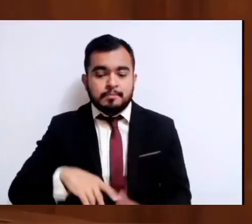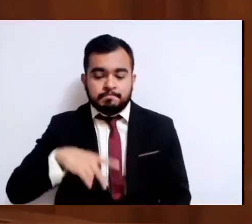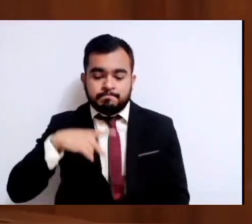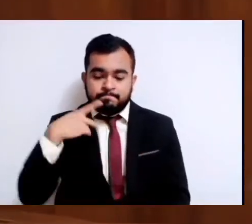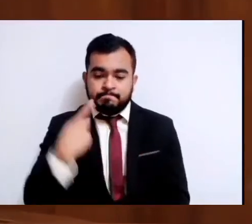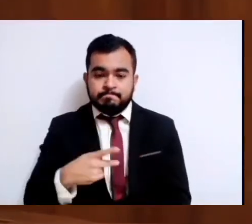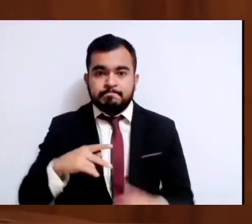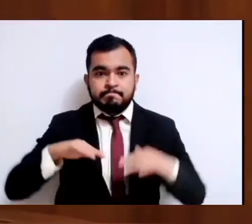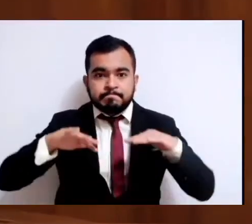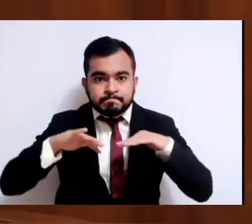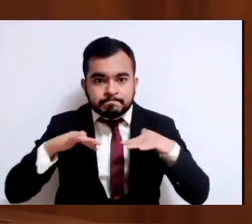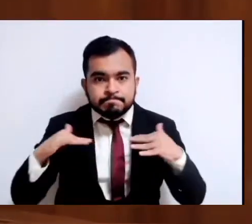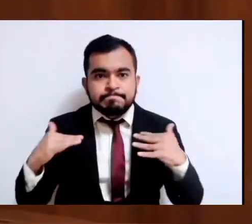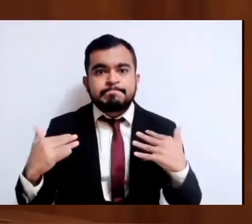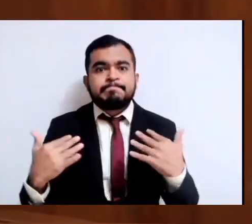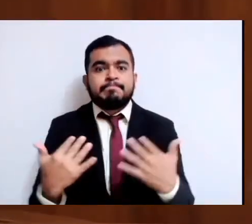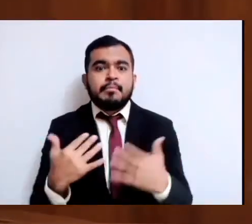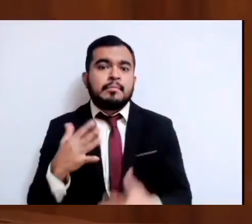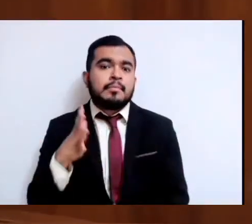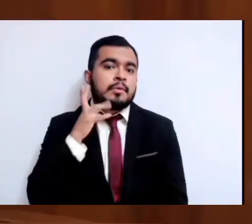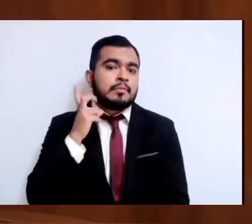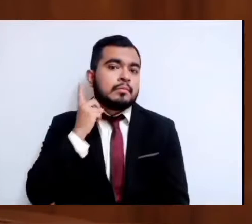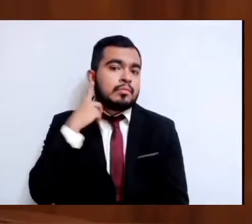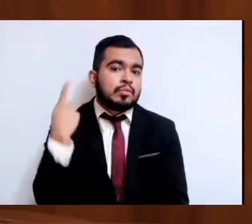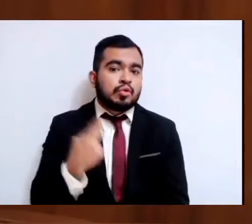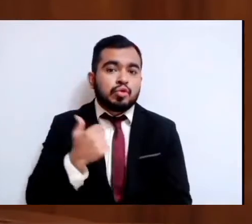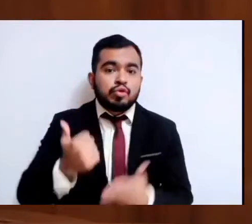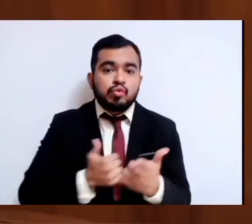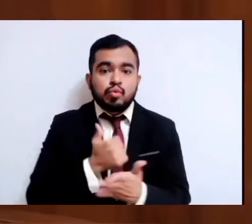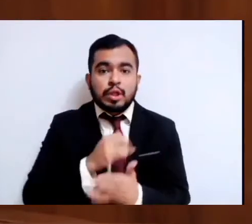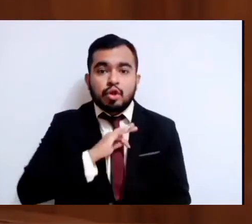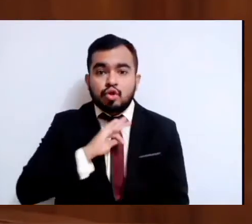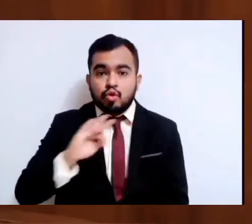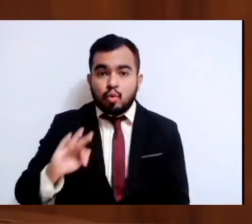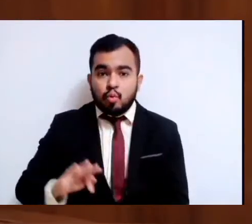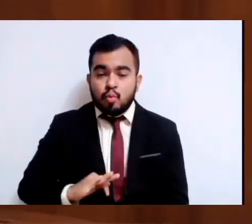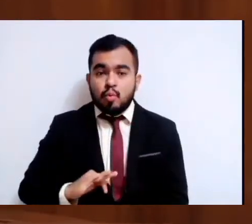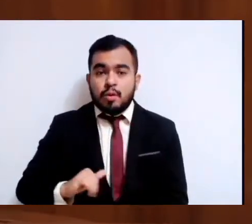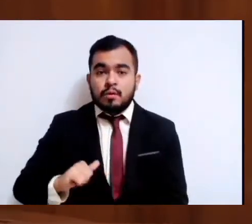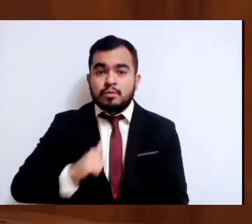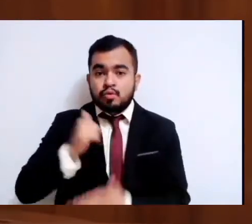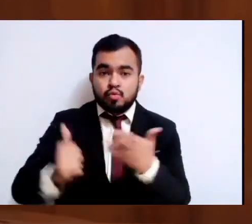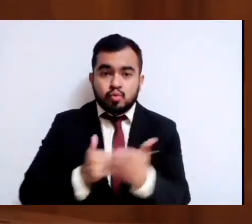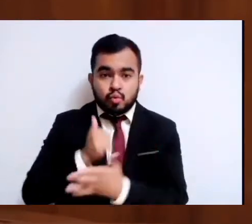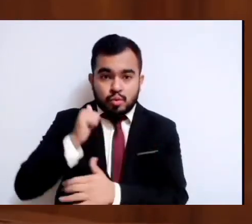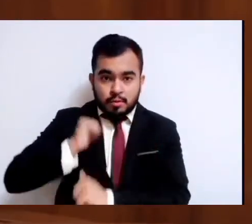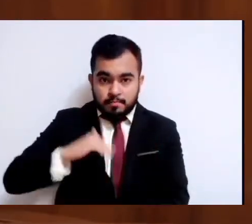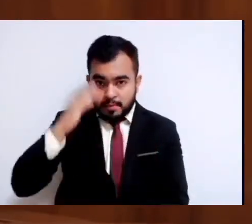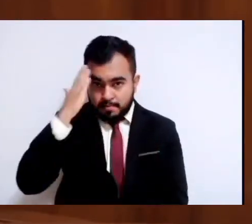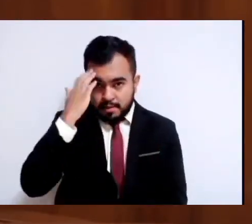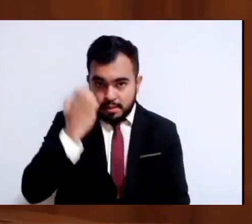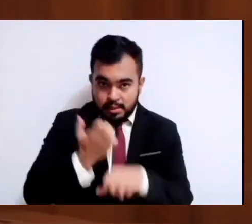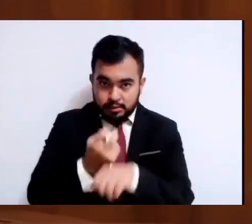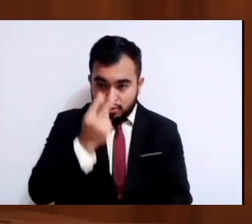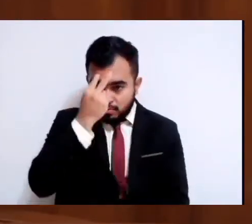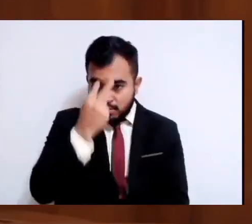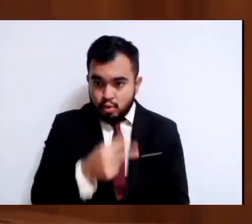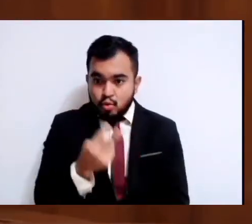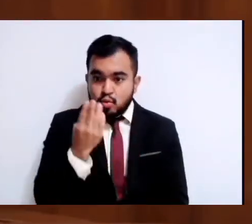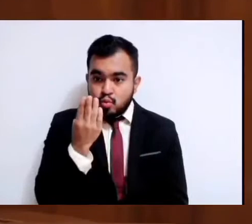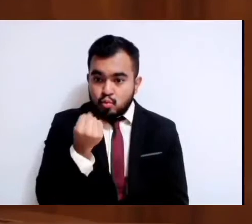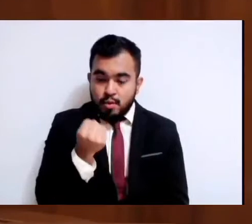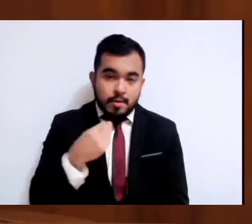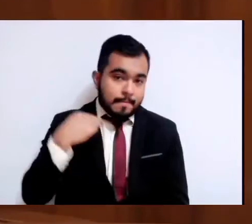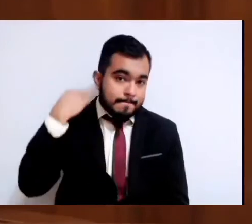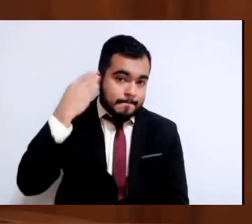del Poder Legislativo en la ciudad de Toluca de Lerdo, capital del Estado de México, a los 9 días